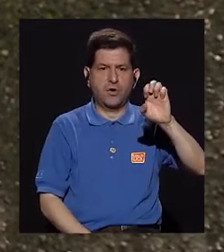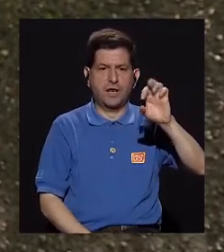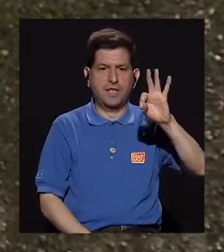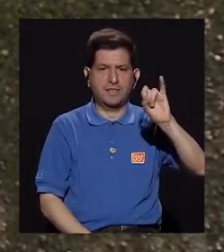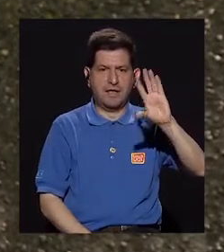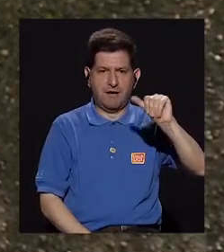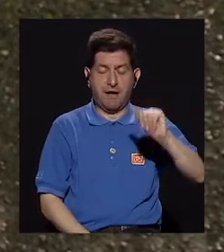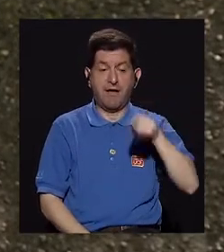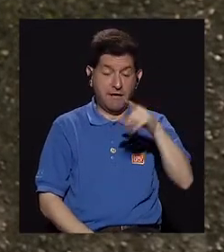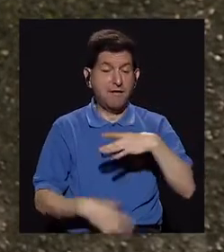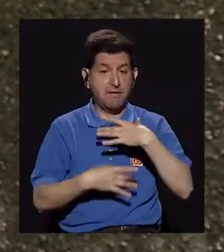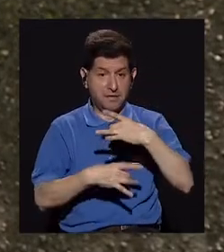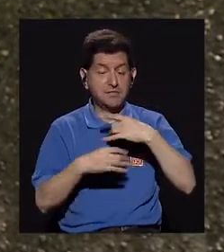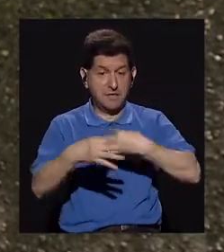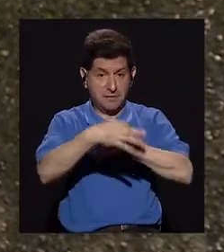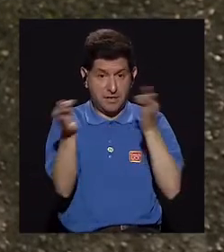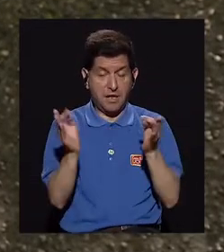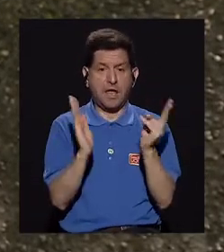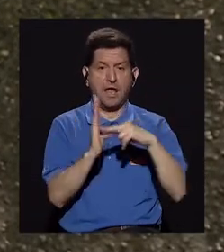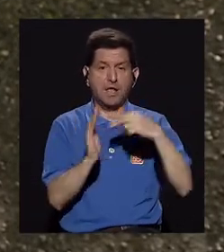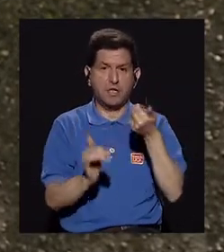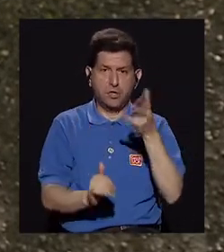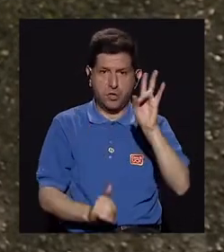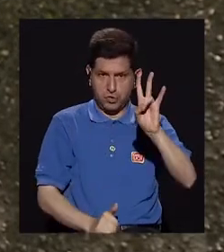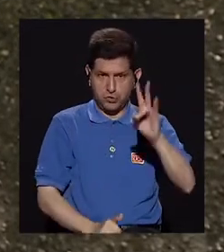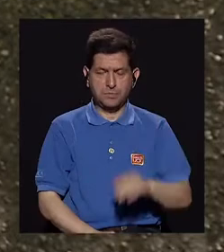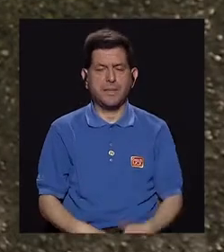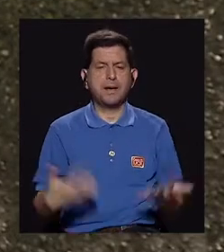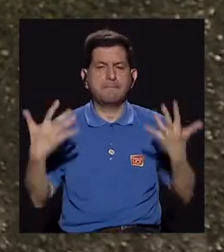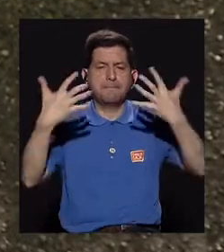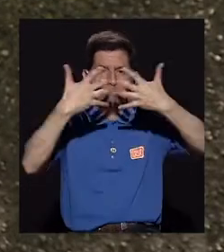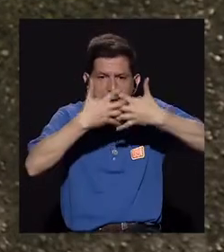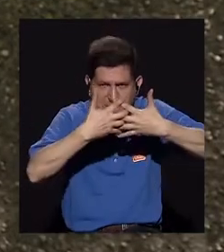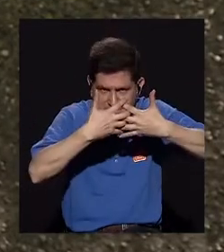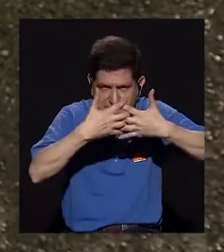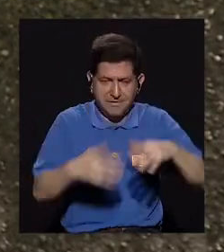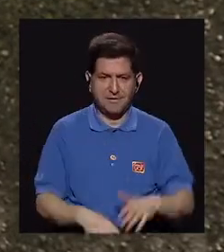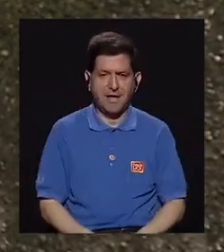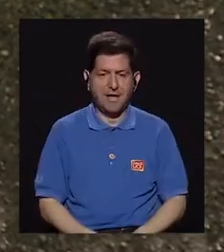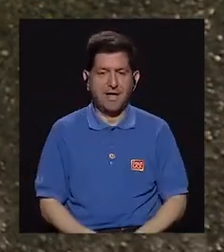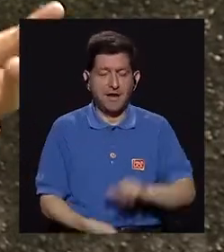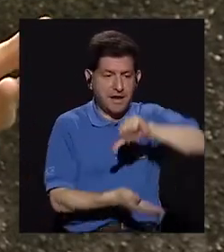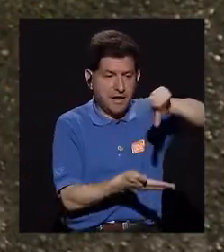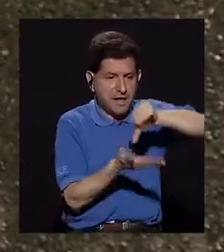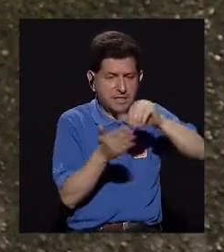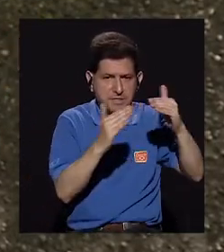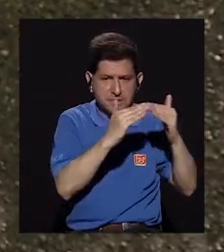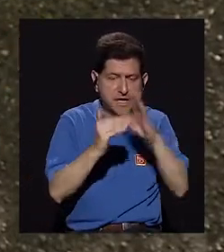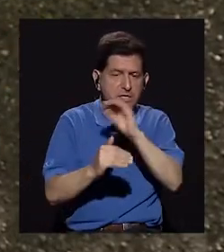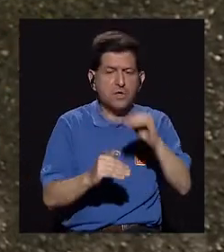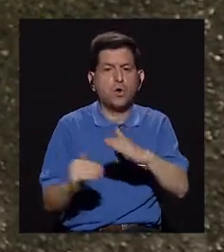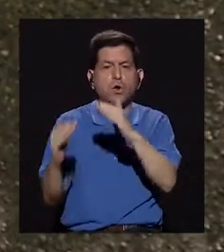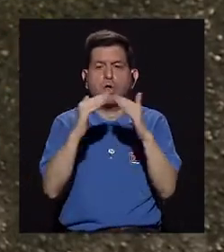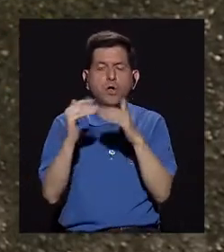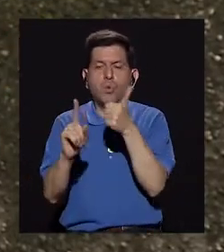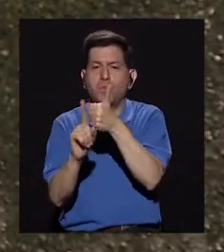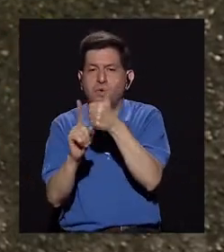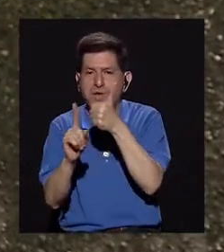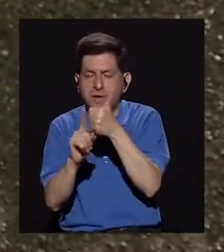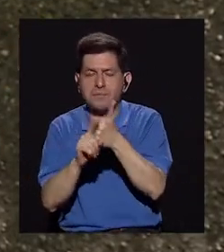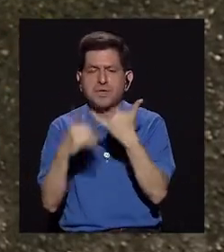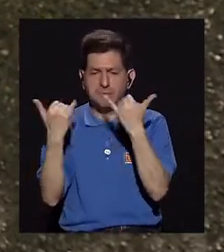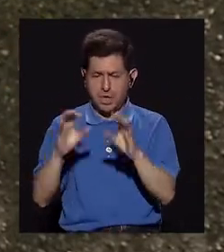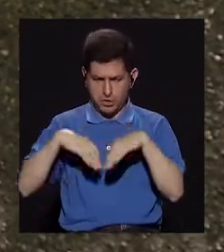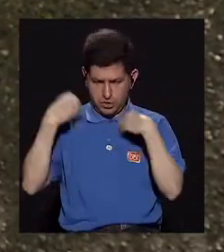muy interesante porque este 2017 va a ser una mezcla entre lo que es centro urbano y comunidad, por la comunidad